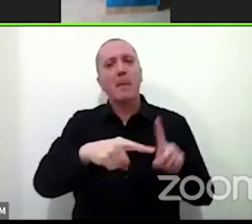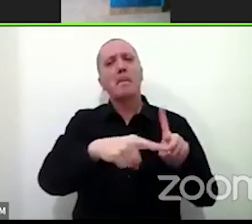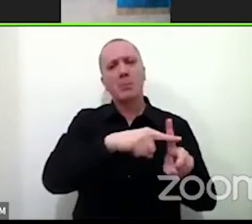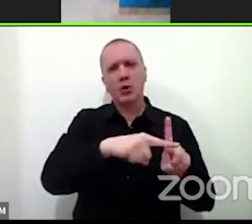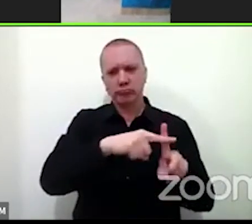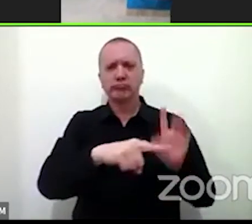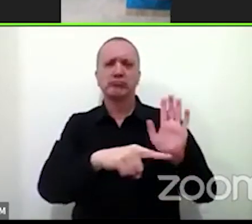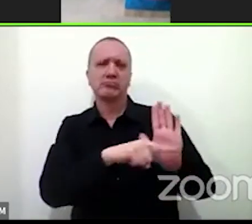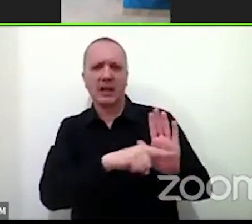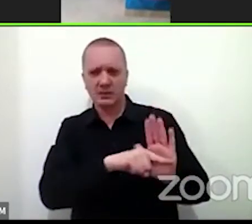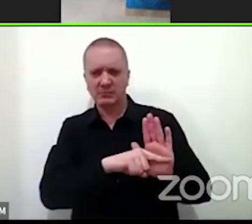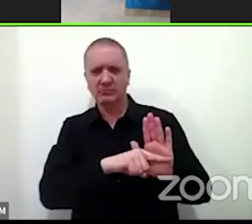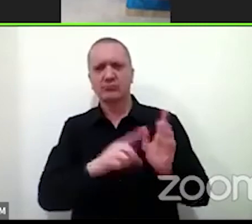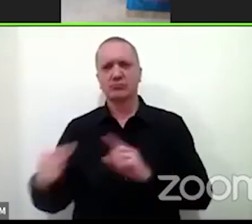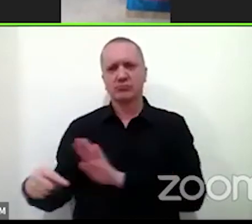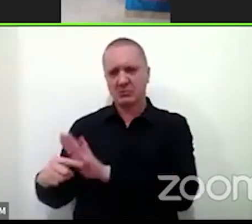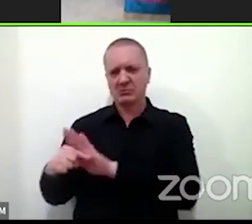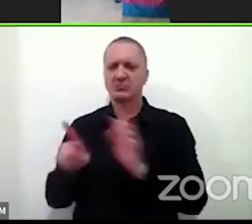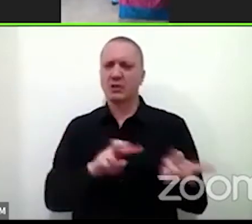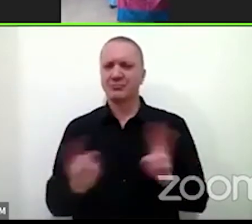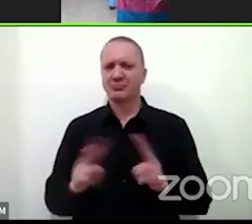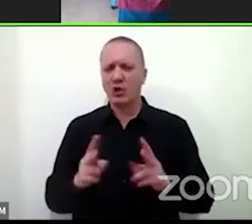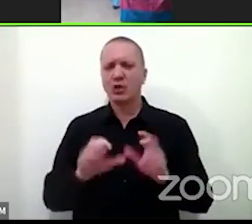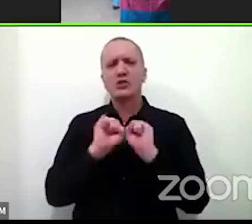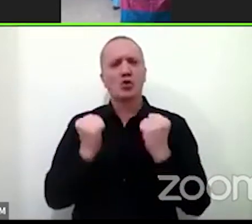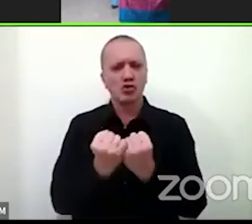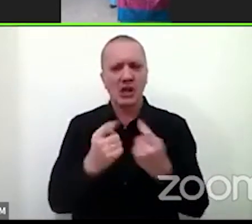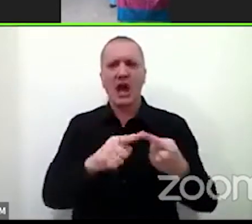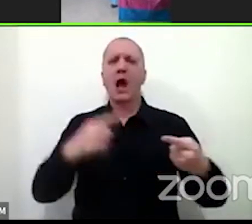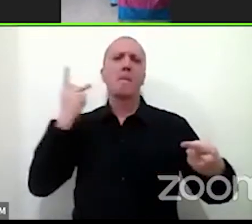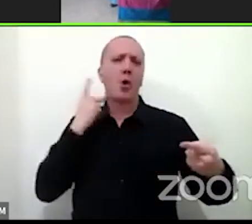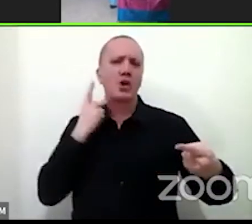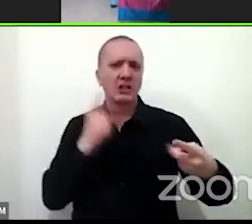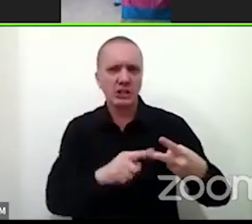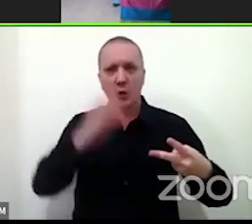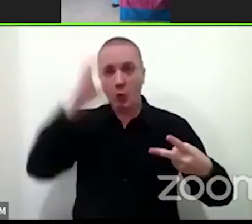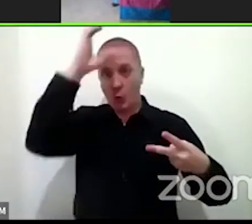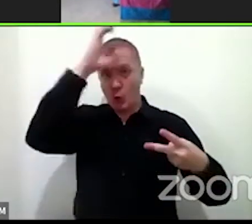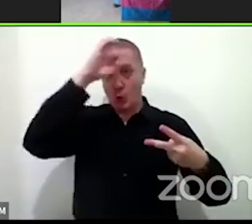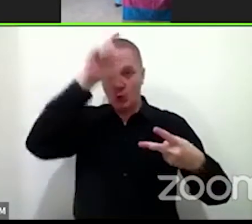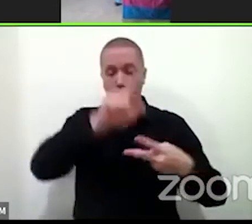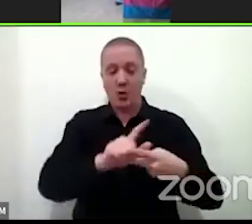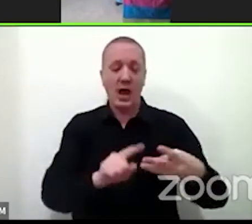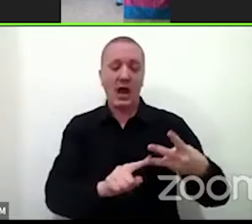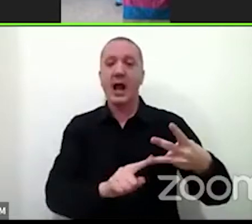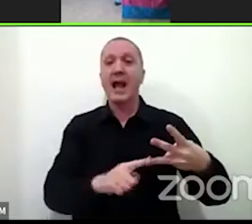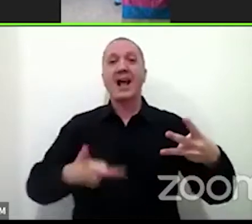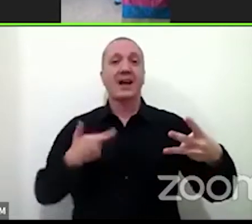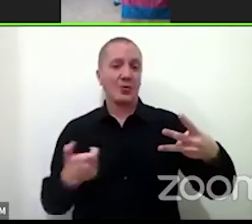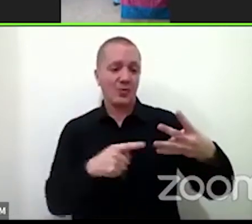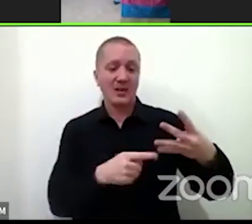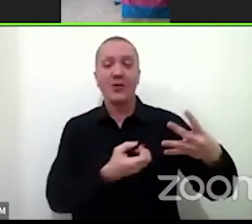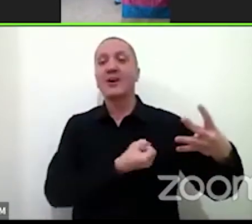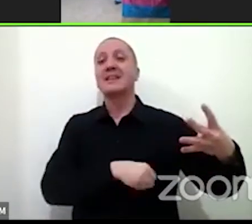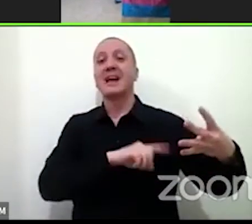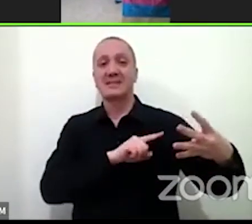en los diversos ámbitos social, político, cultural, económico y de salubridad.